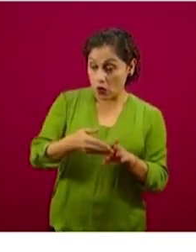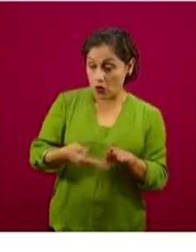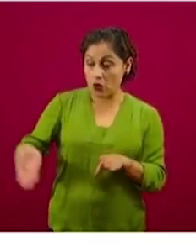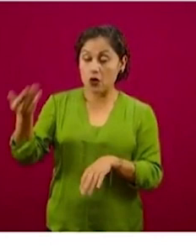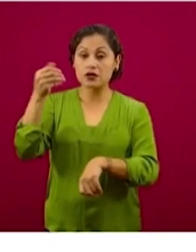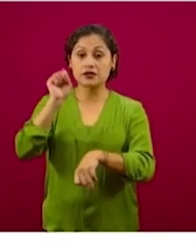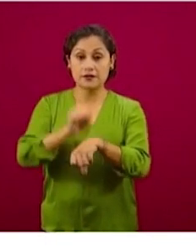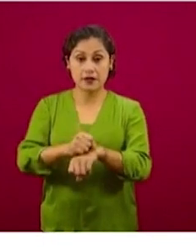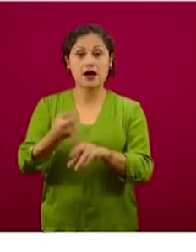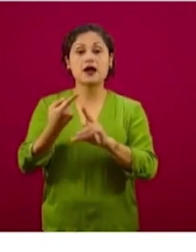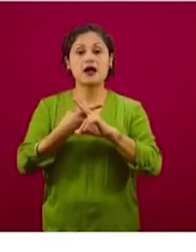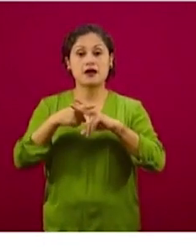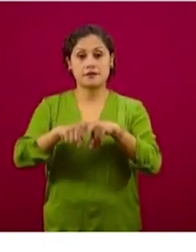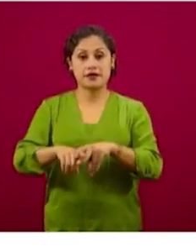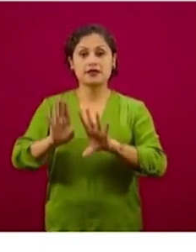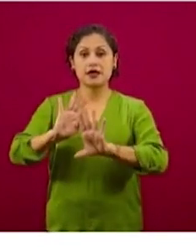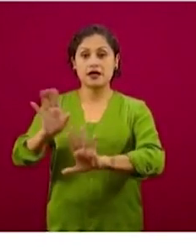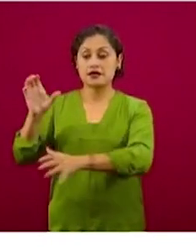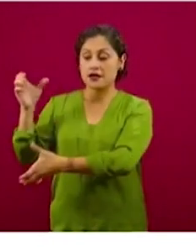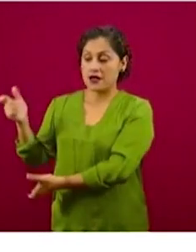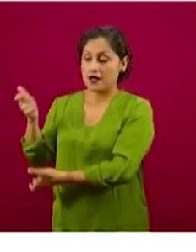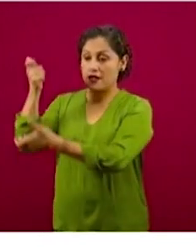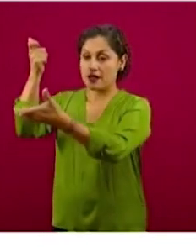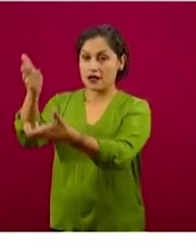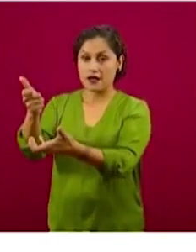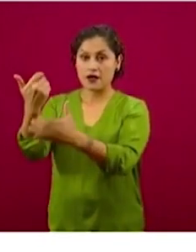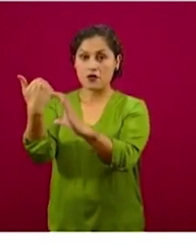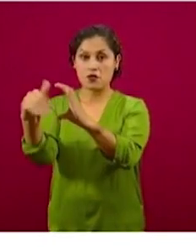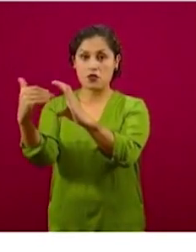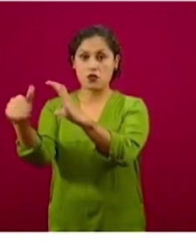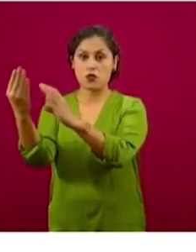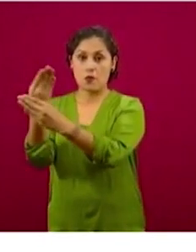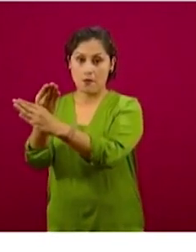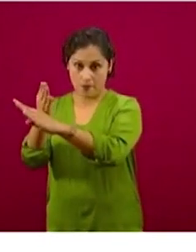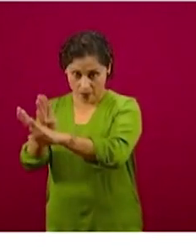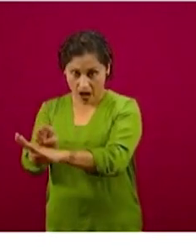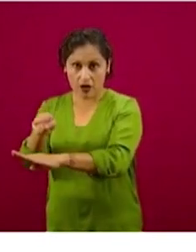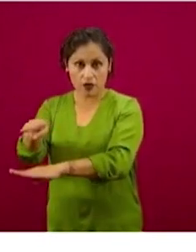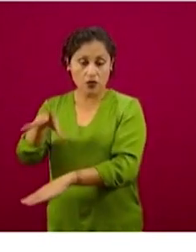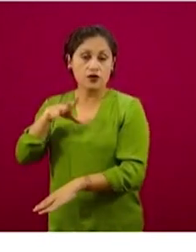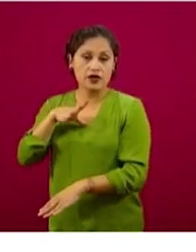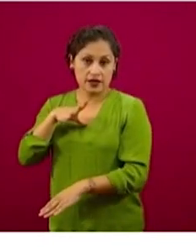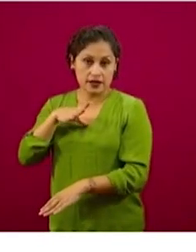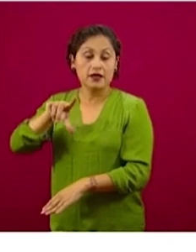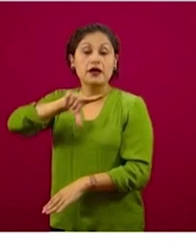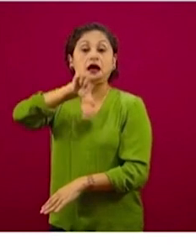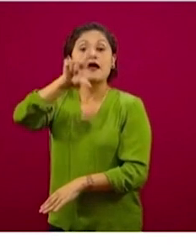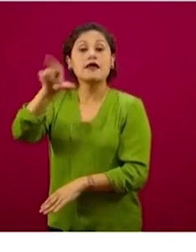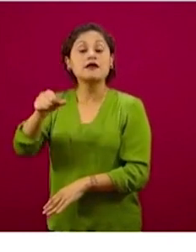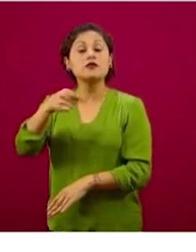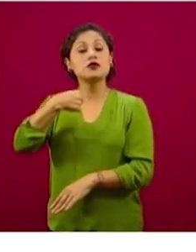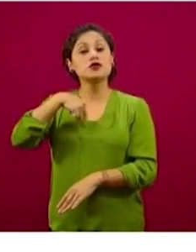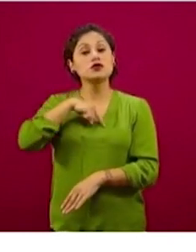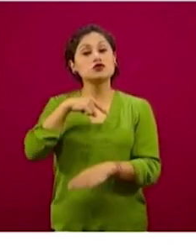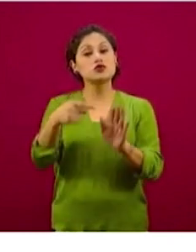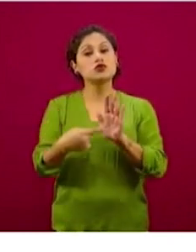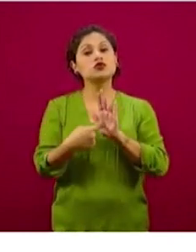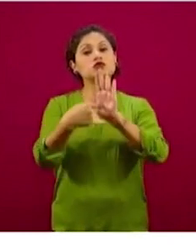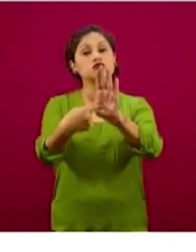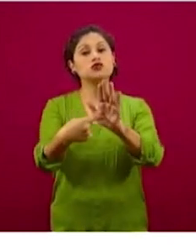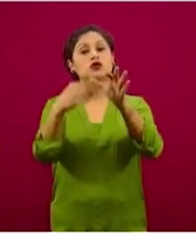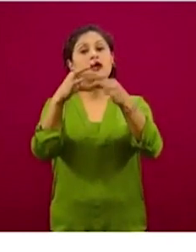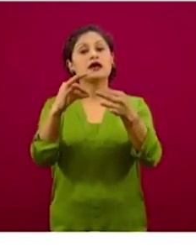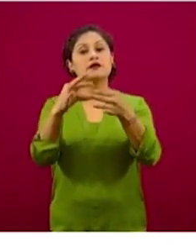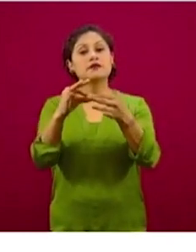dinero en los bancos, en las cuentas y explicaremos en un momento cómo va a ser